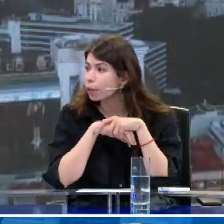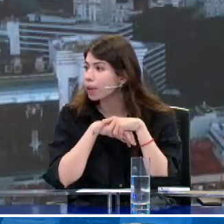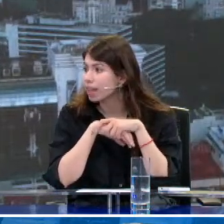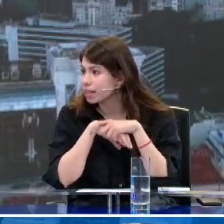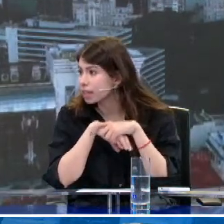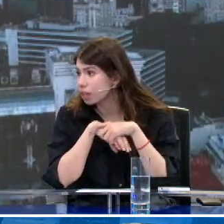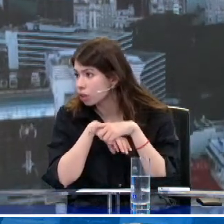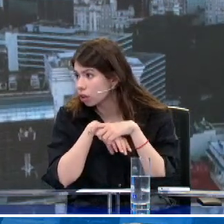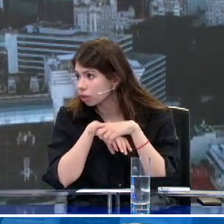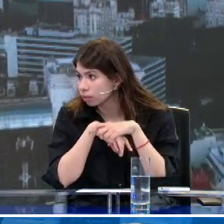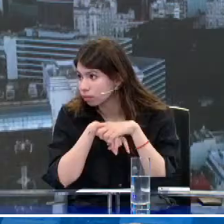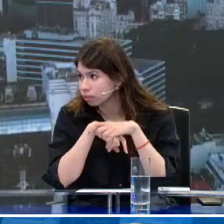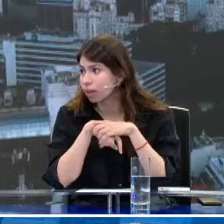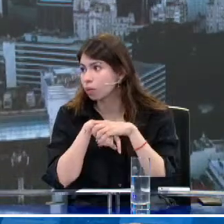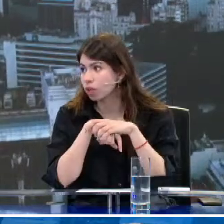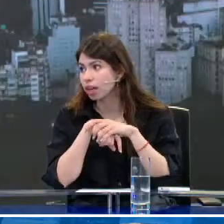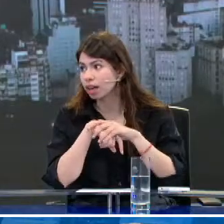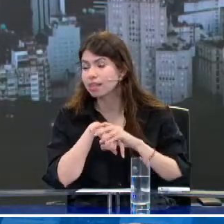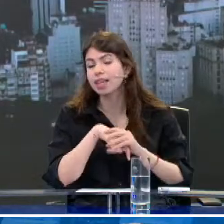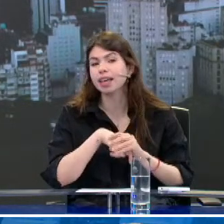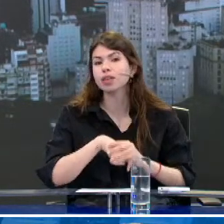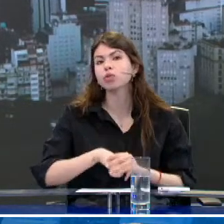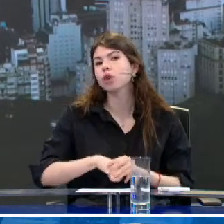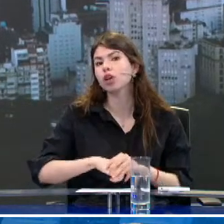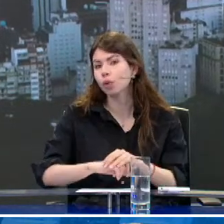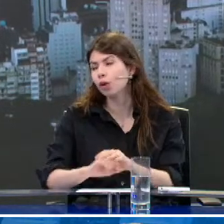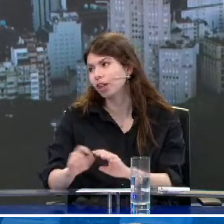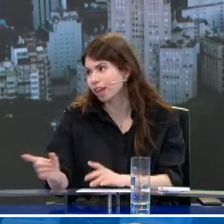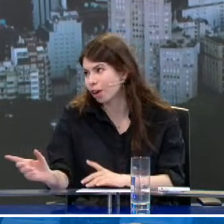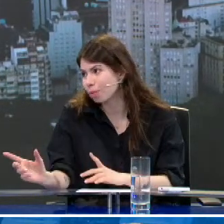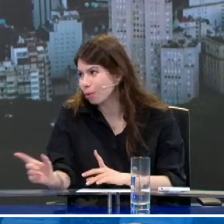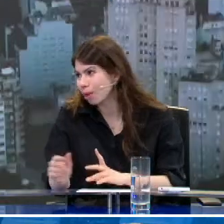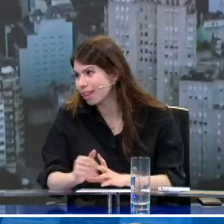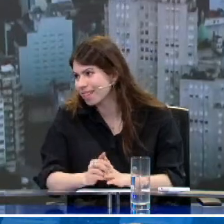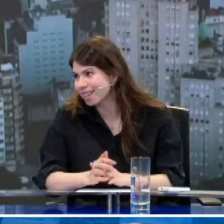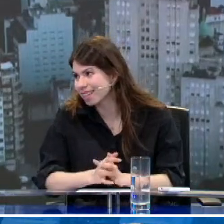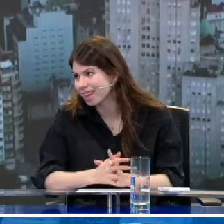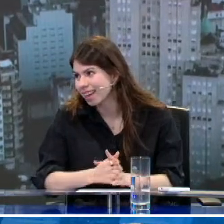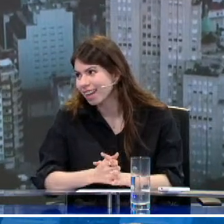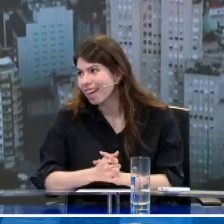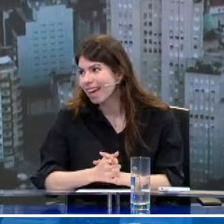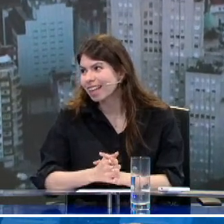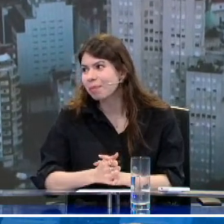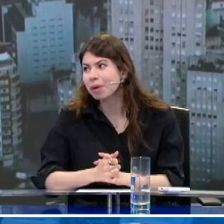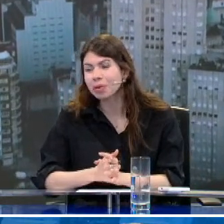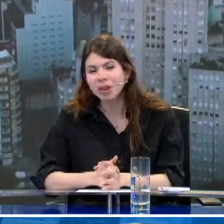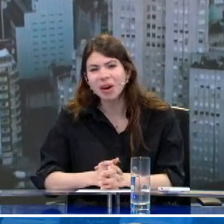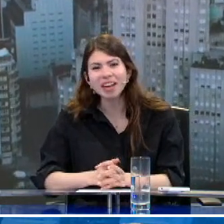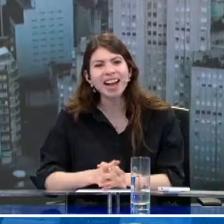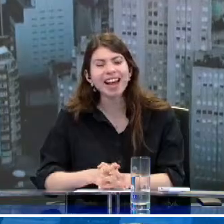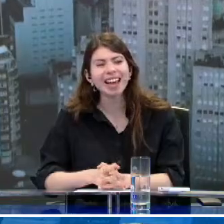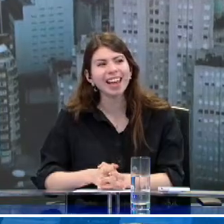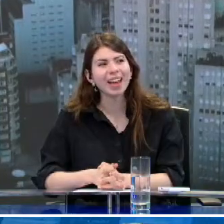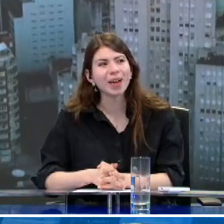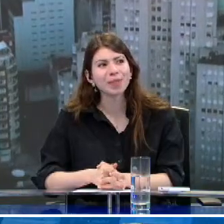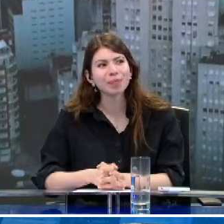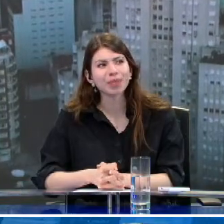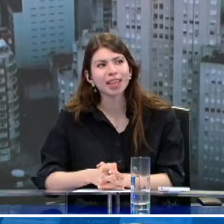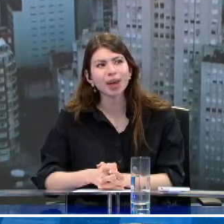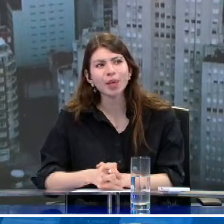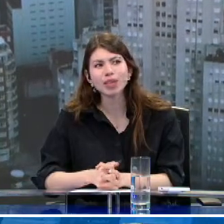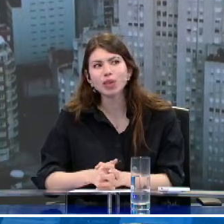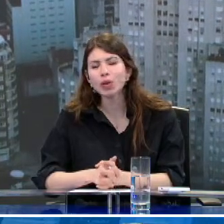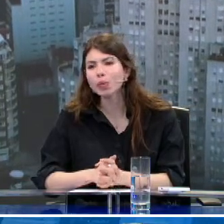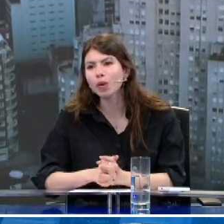UCR 95. La Mirá UCR, vos. sí, que es uno de los bloques que, como vos Está decís, preguntona. está preguntona,